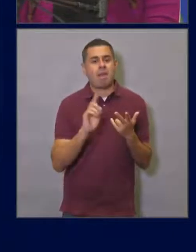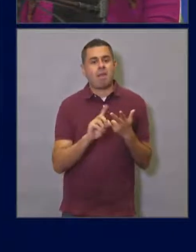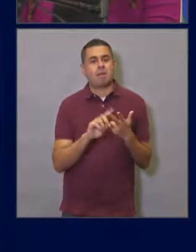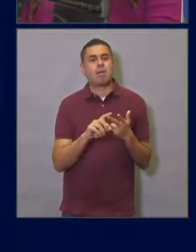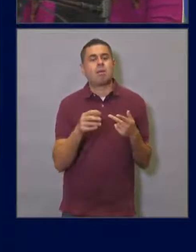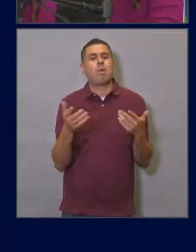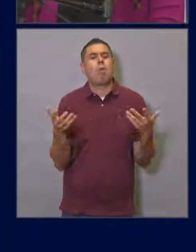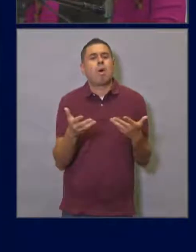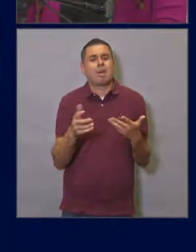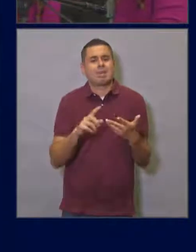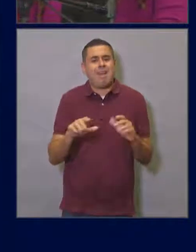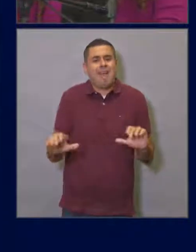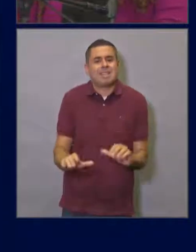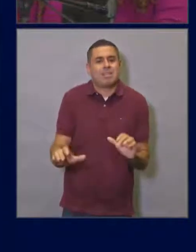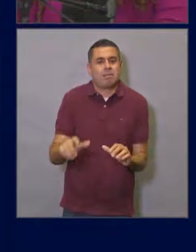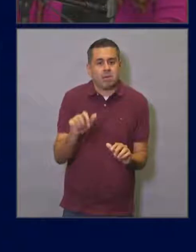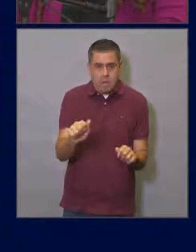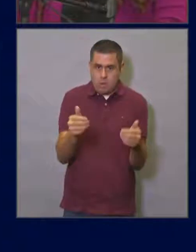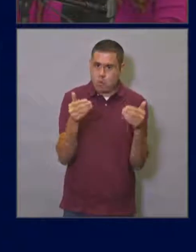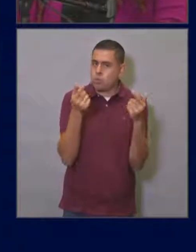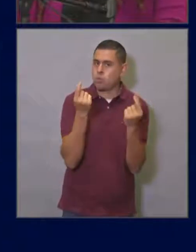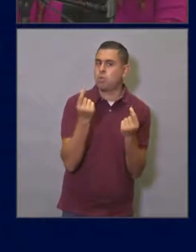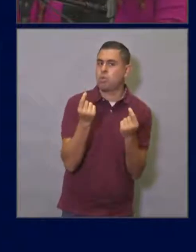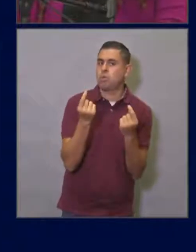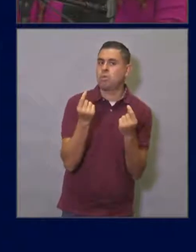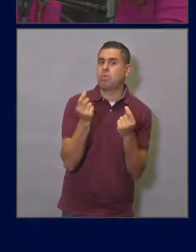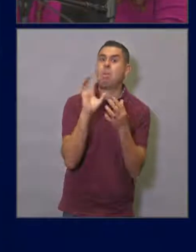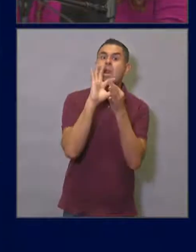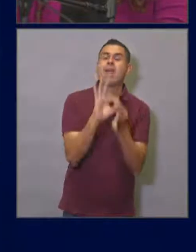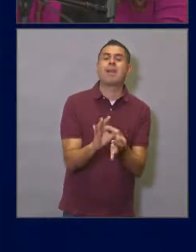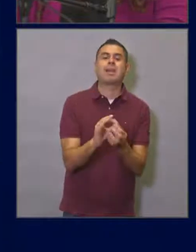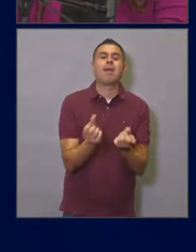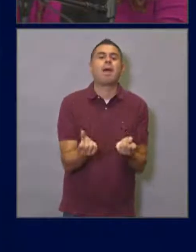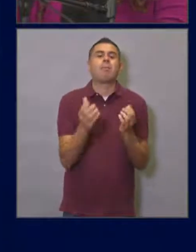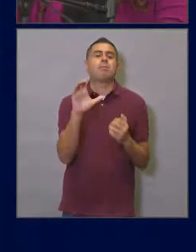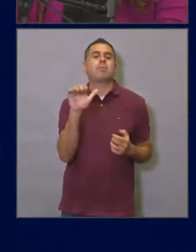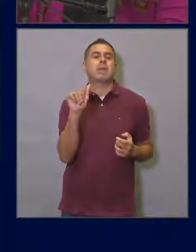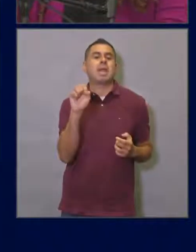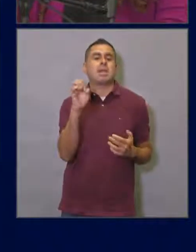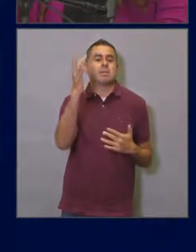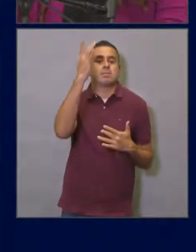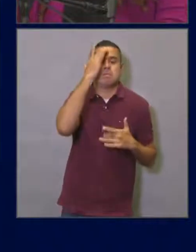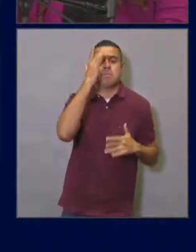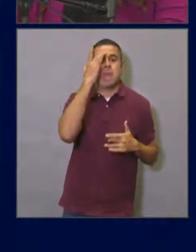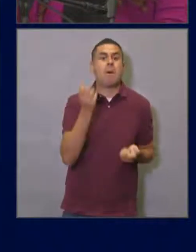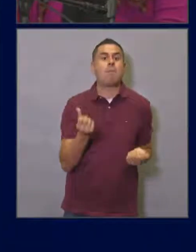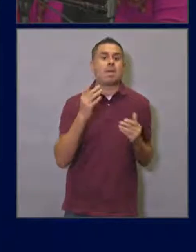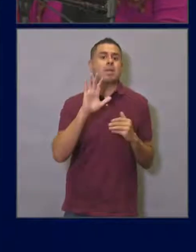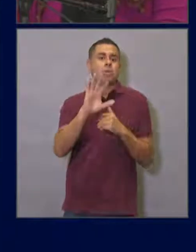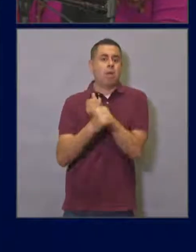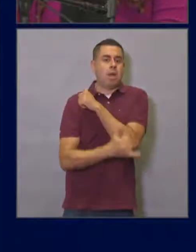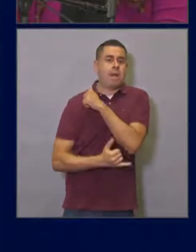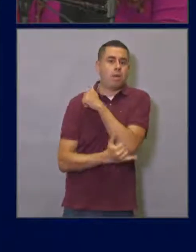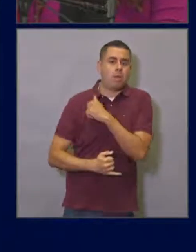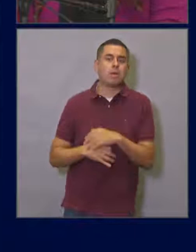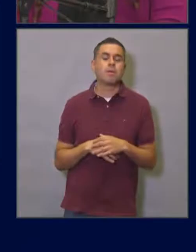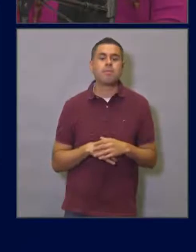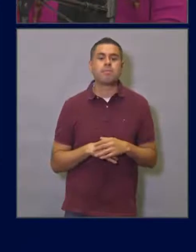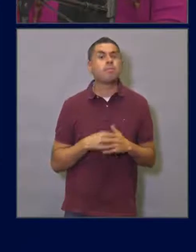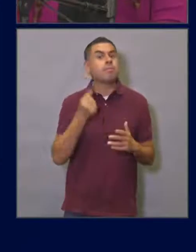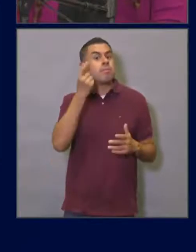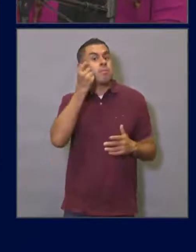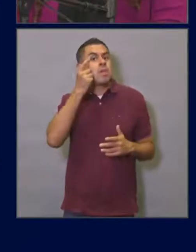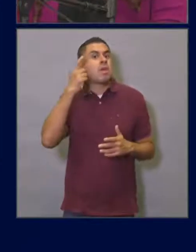permitidas están organizadas con cada nivel. Como bien sabemos, este gráfico nos muestra los límites de